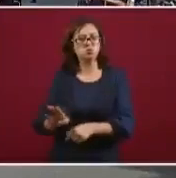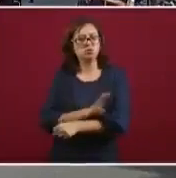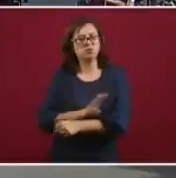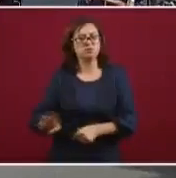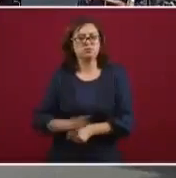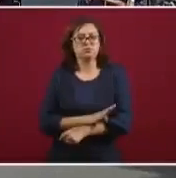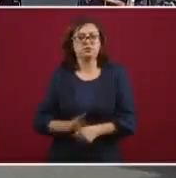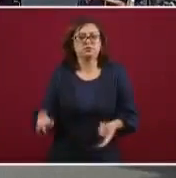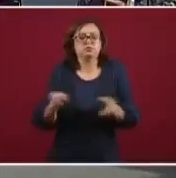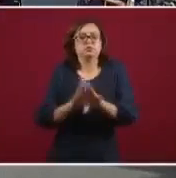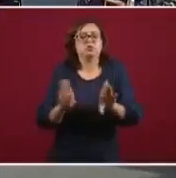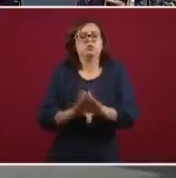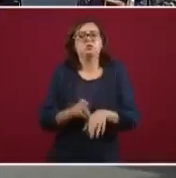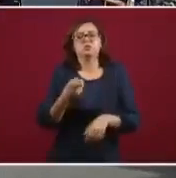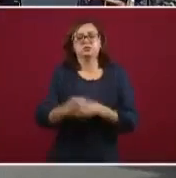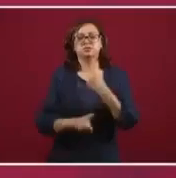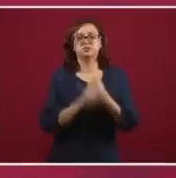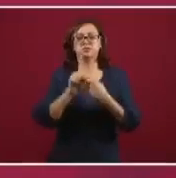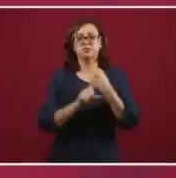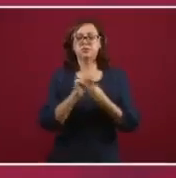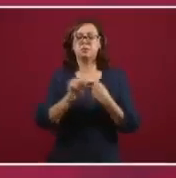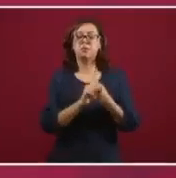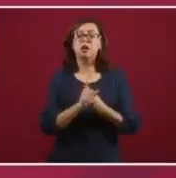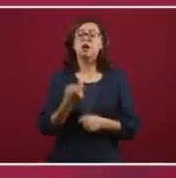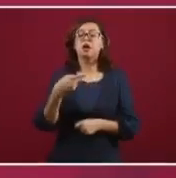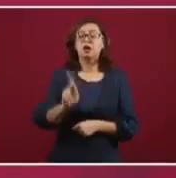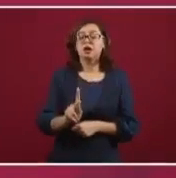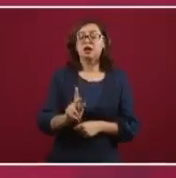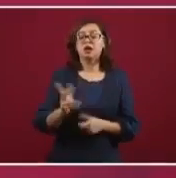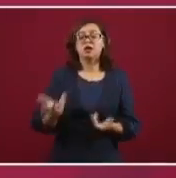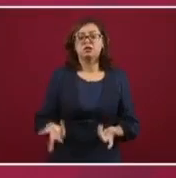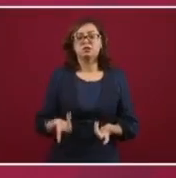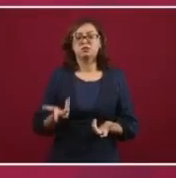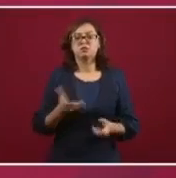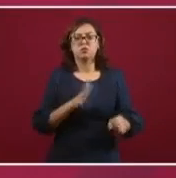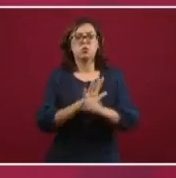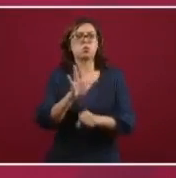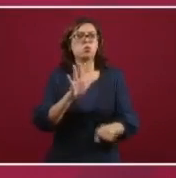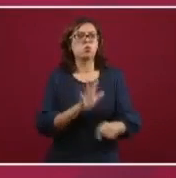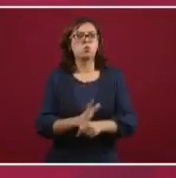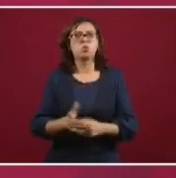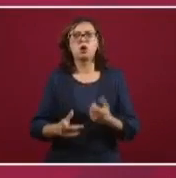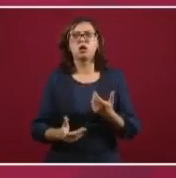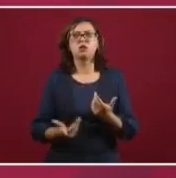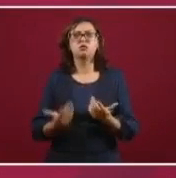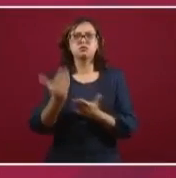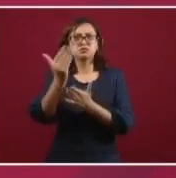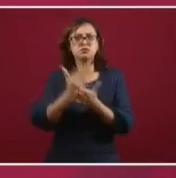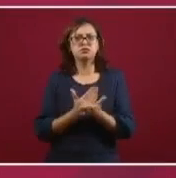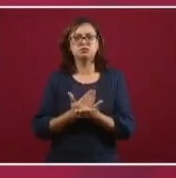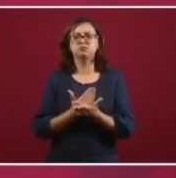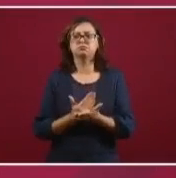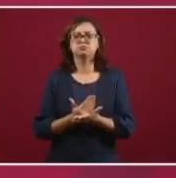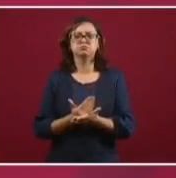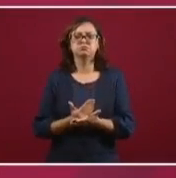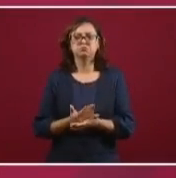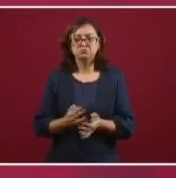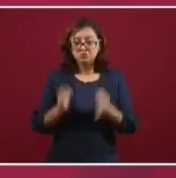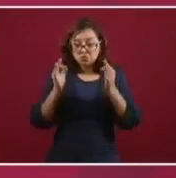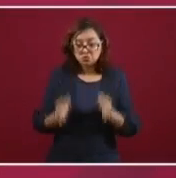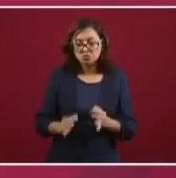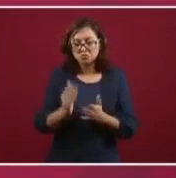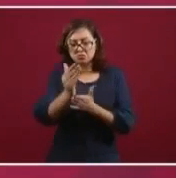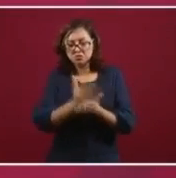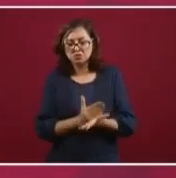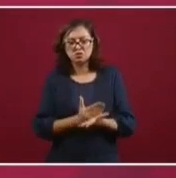Entonces, ese es el problema. Pero ahora, ¿qué hoyo cubre? Pues no sabría decirte qué hoyo